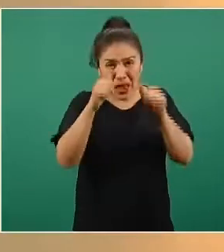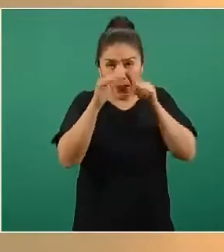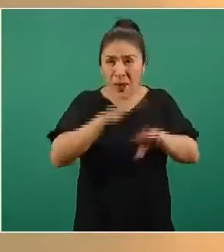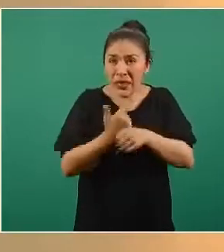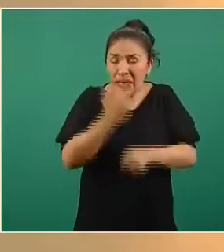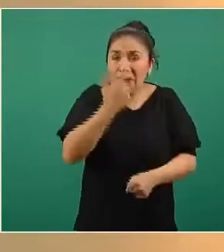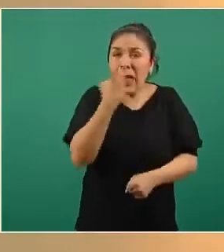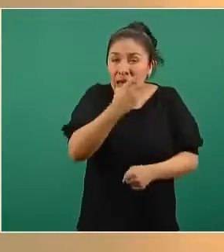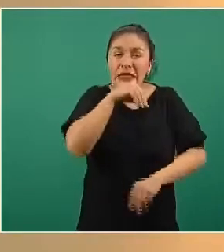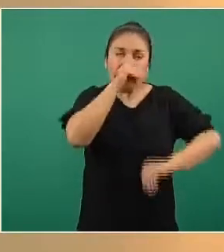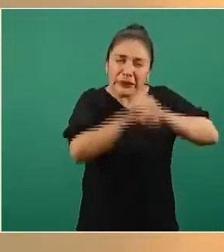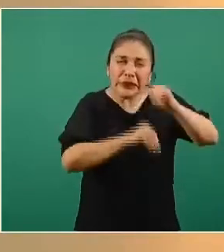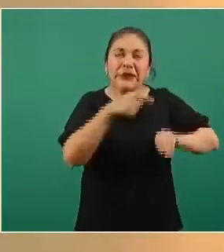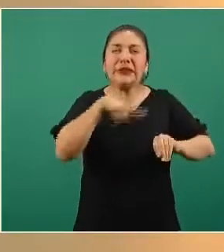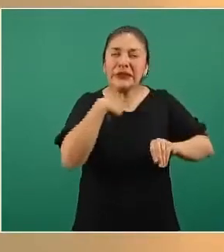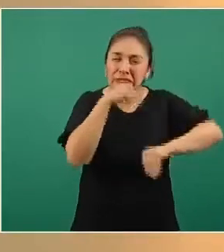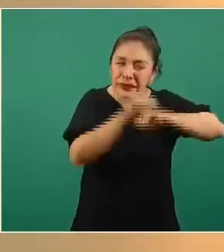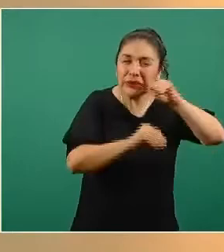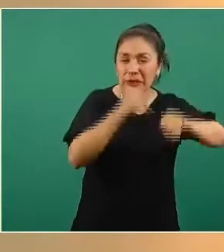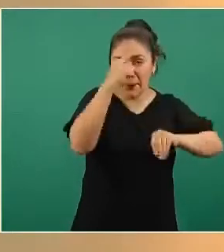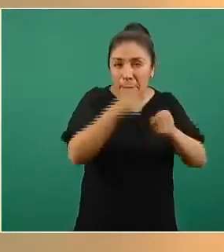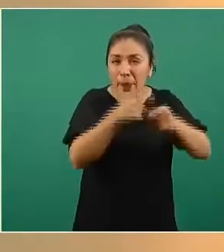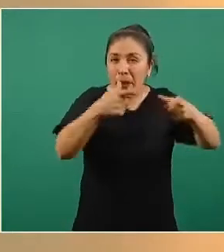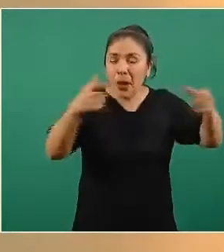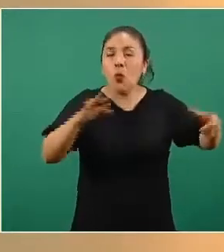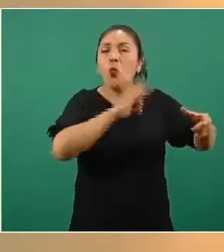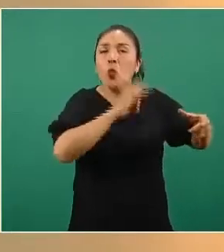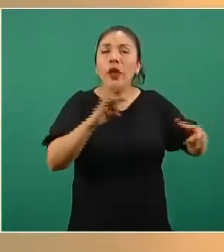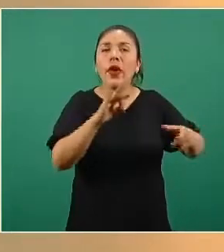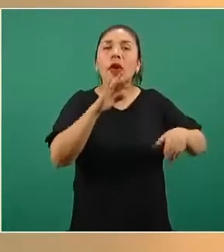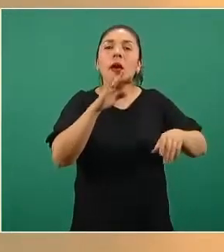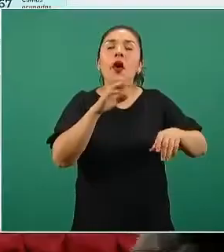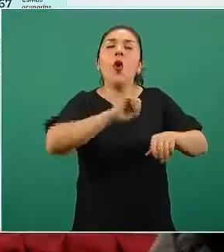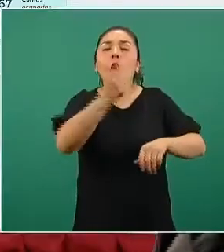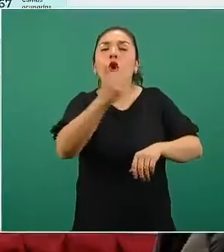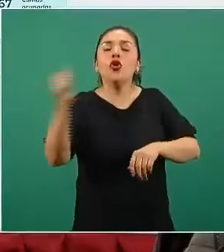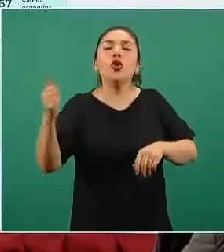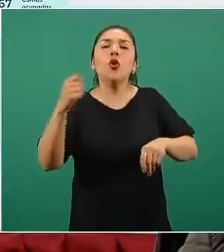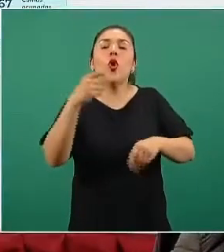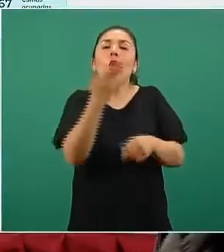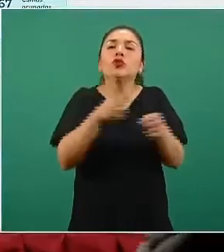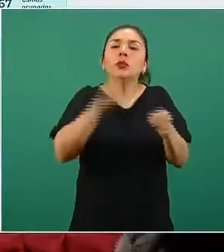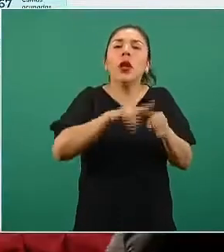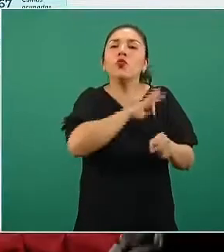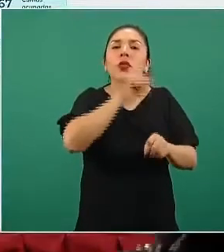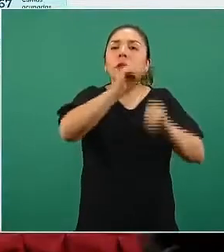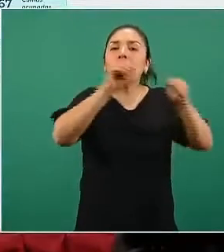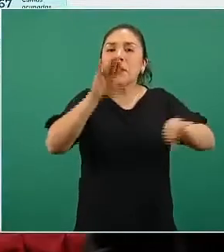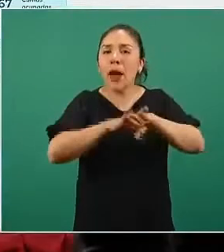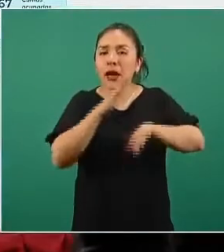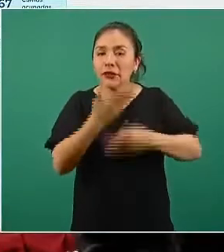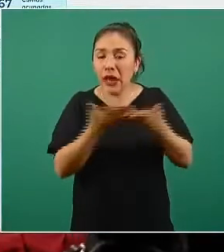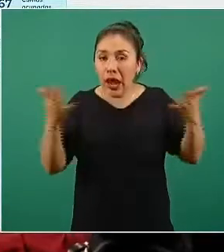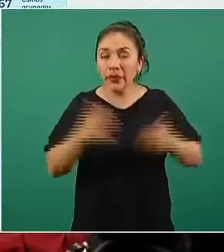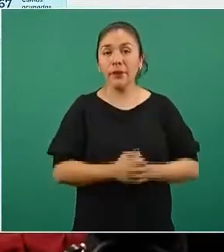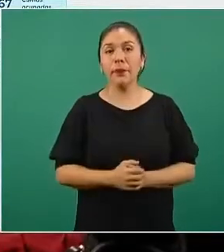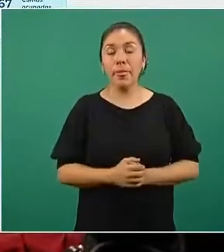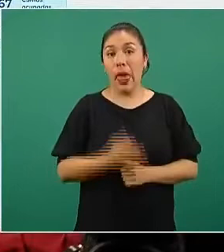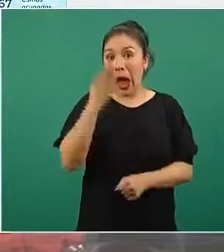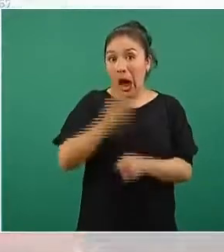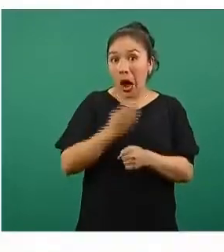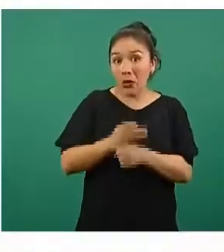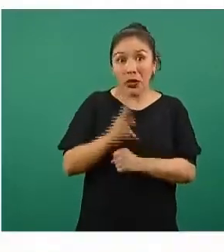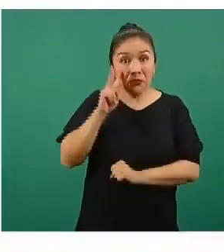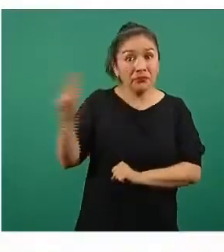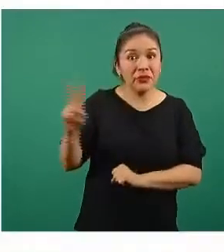se expandieron para sacar los cuidados críticos a otras áreas de los hospitales. No hay ninguno, ya no